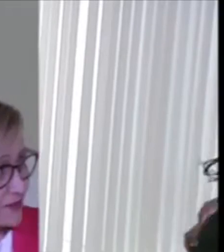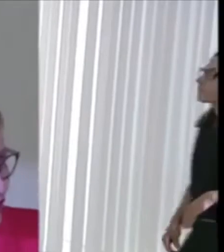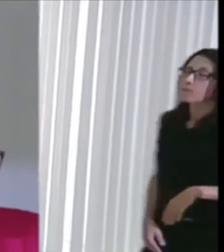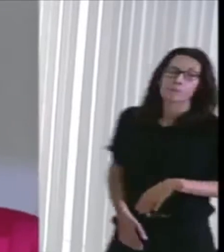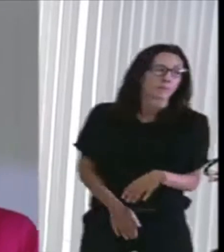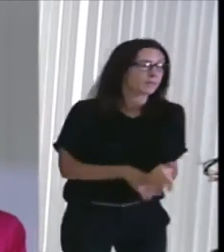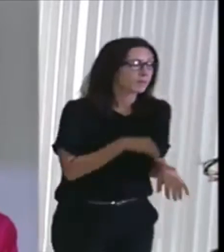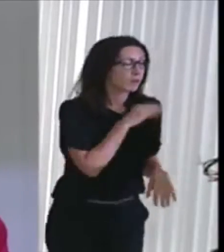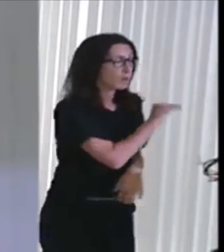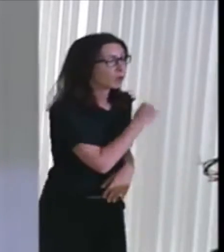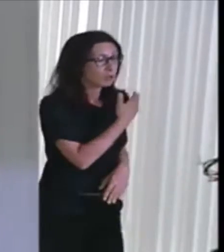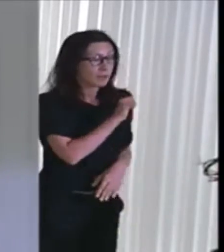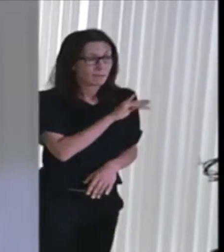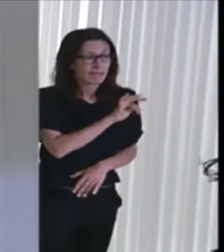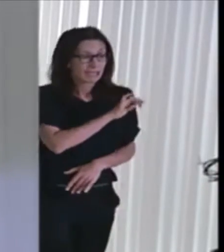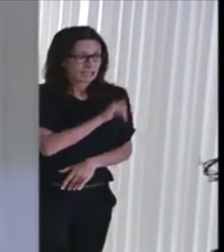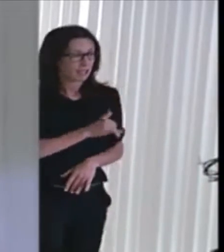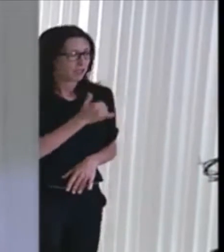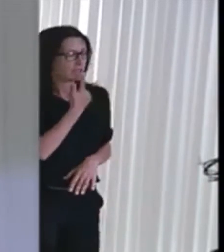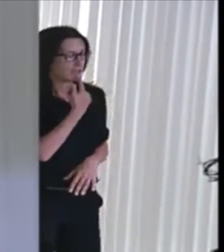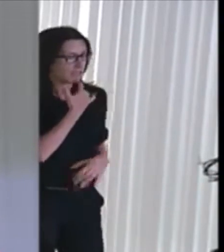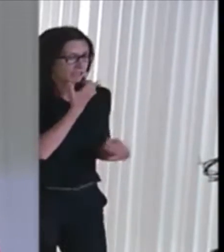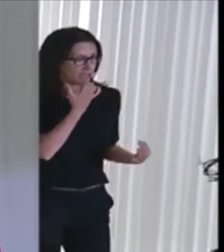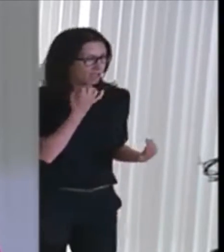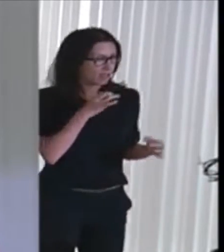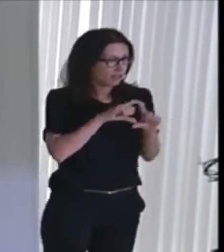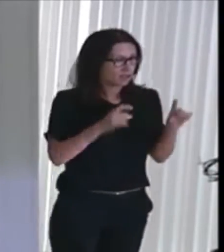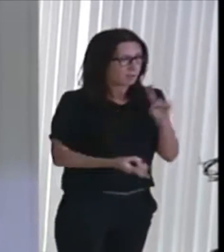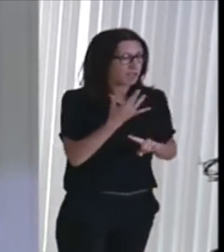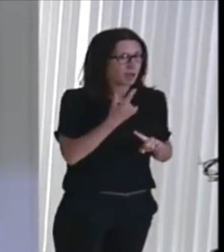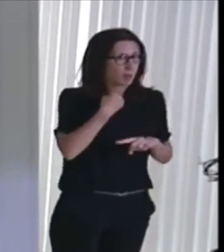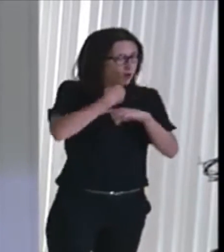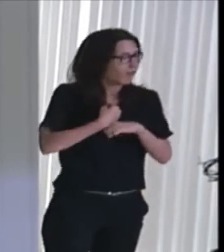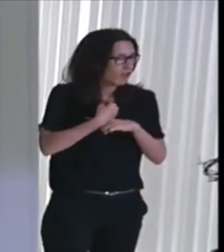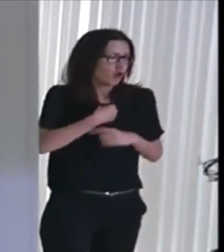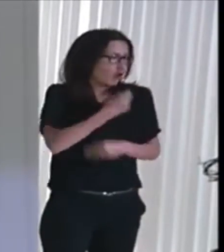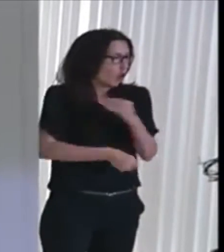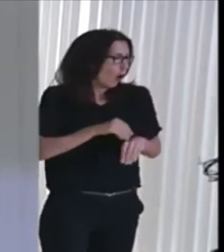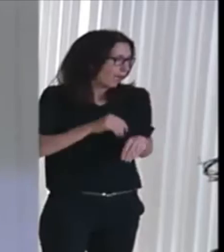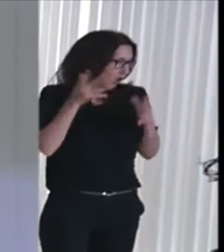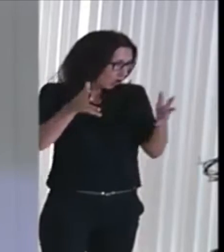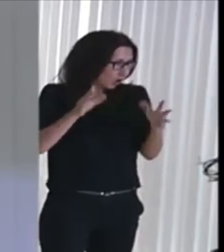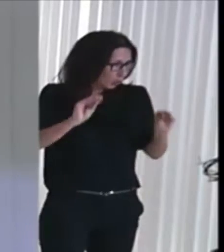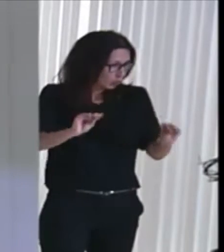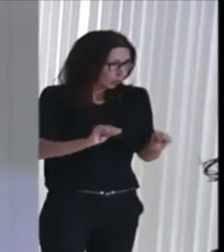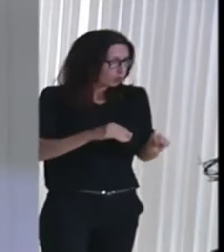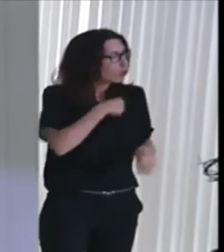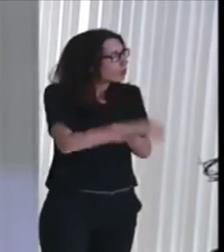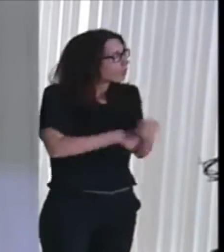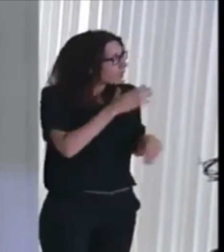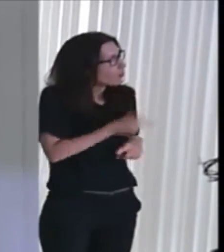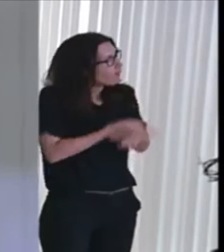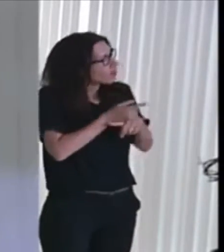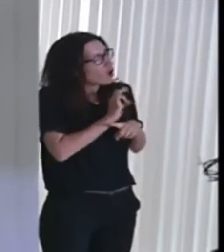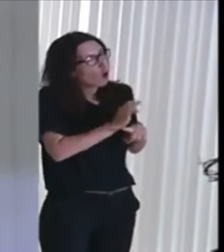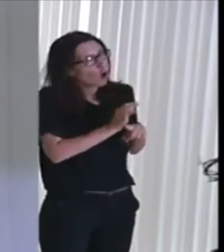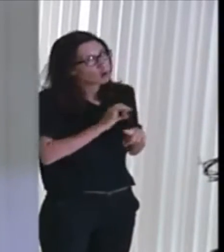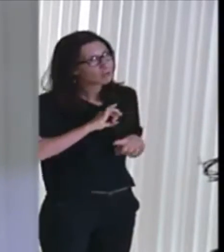emprender por obligación, no lo hagas. Sí. ¿Ella emprendió por obligación o es una alternativa que tomó?